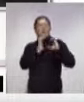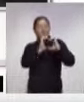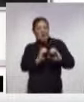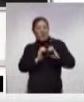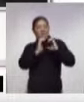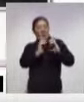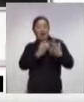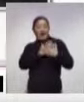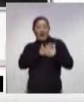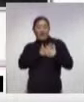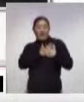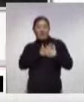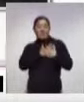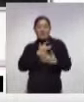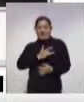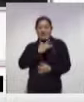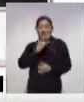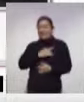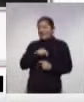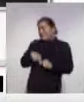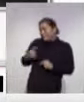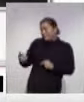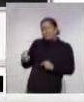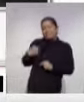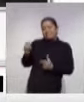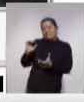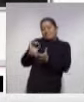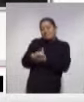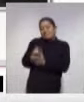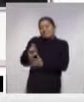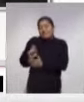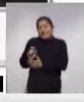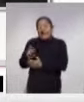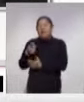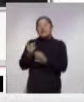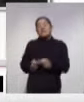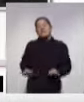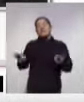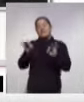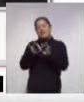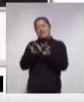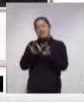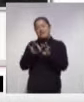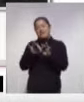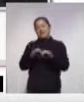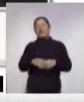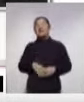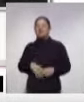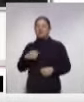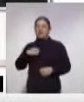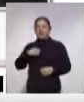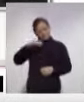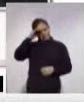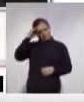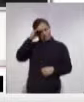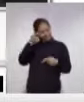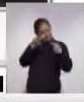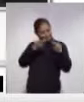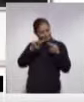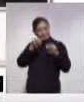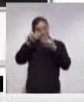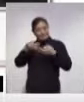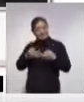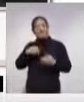el amor que sentimos por la pareja, qué importante es estar bien preparado, sobre todo para